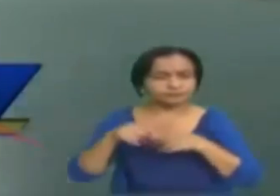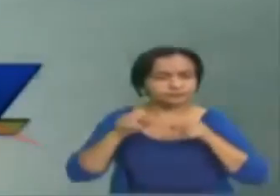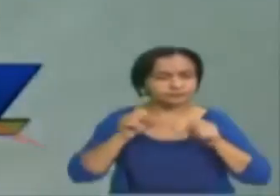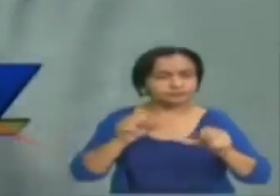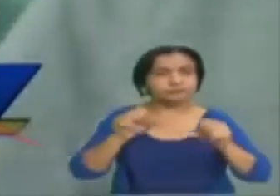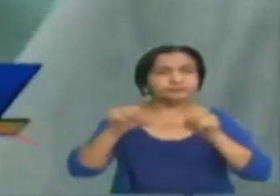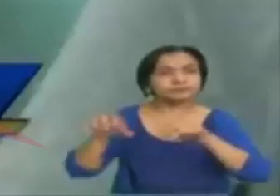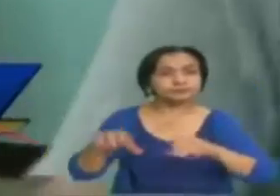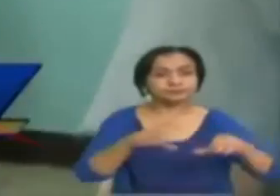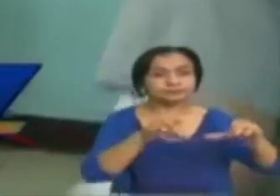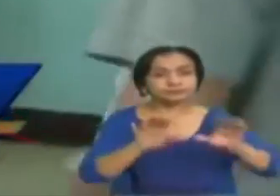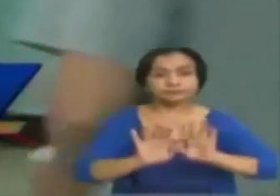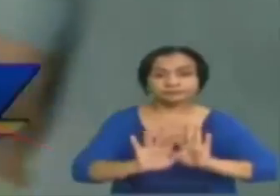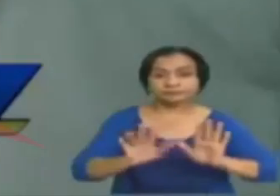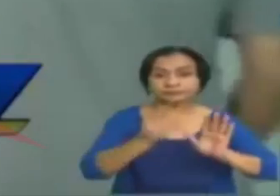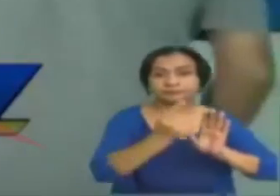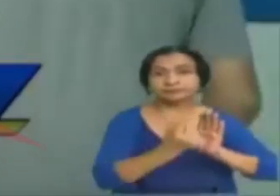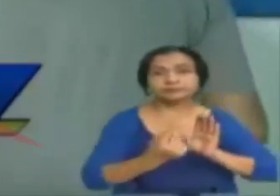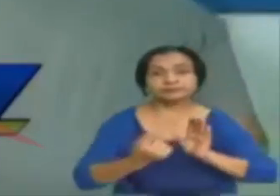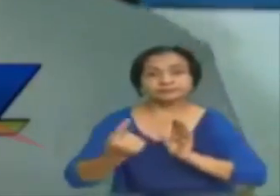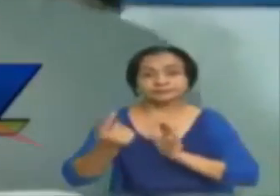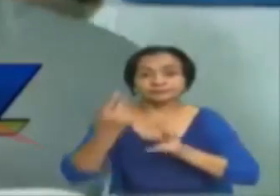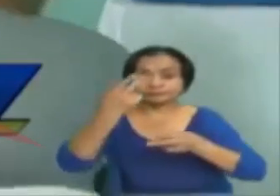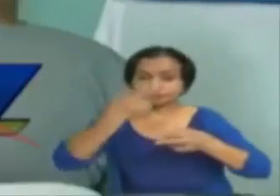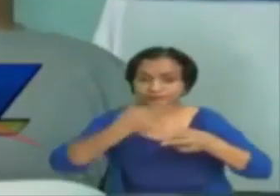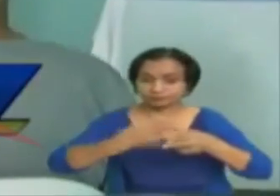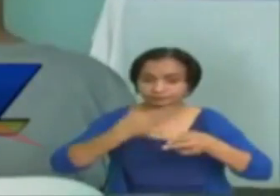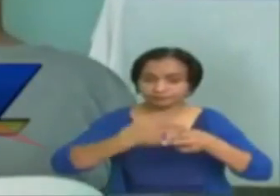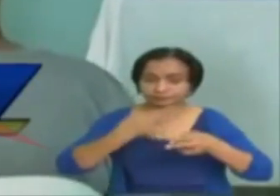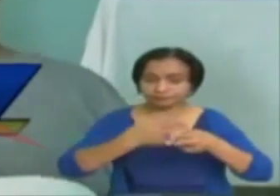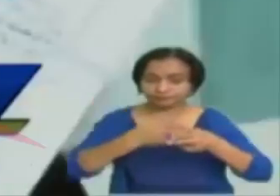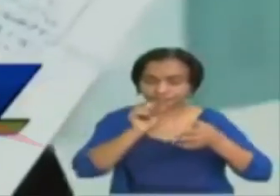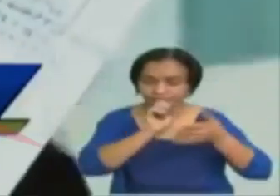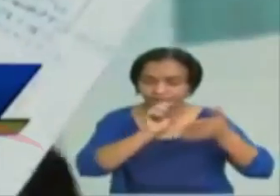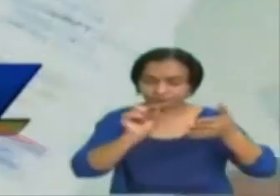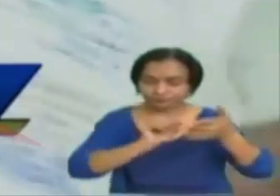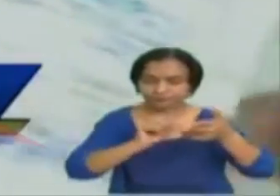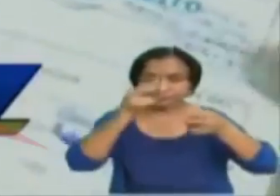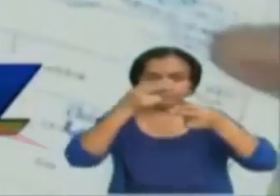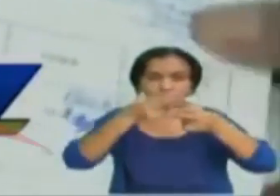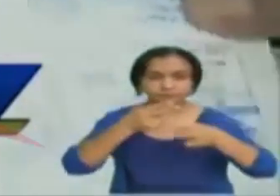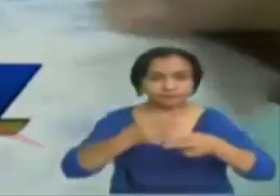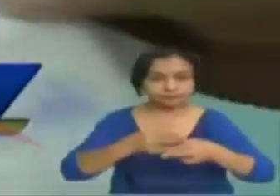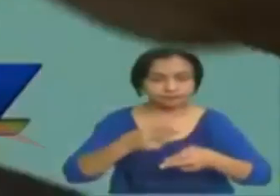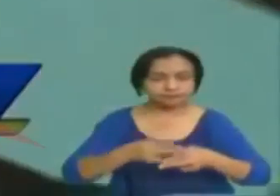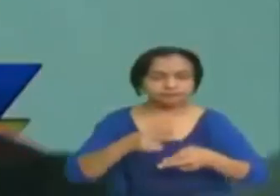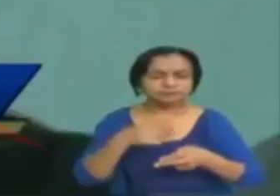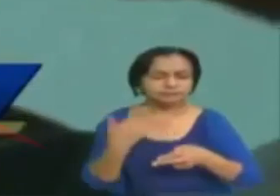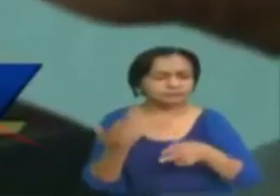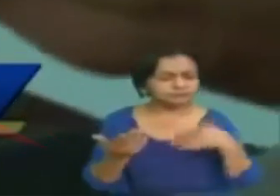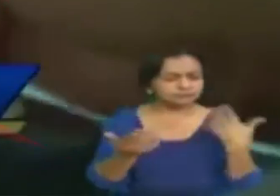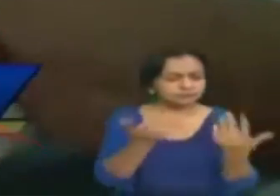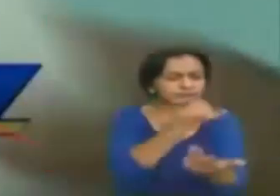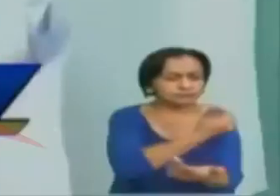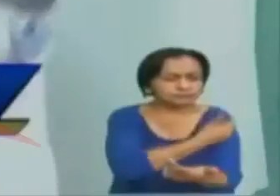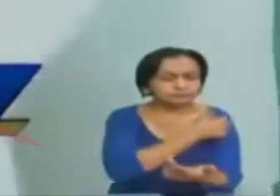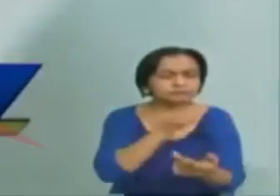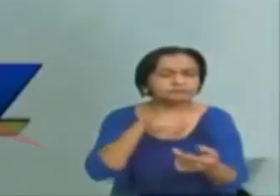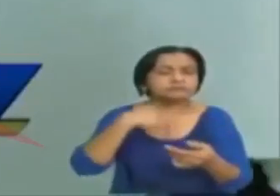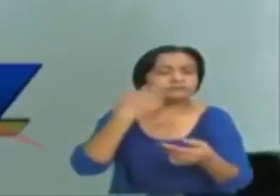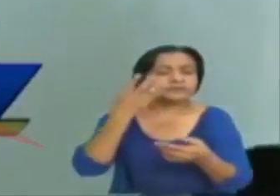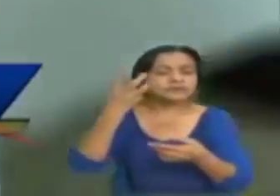Calderón, segunda dosis, todo esto es a las 8 de la mañana. Distrito 6, 8 de la mañana, primeras y